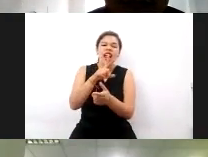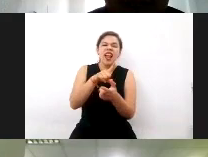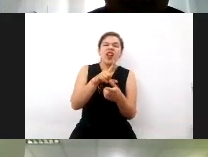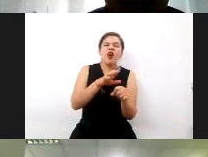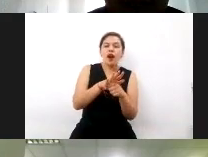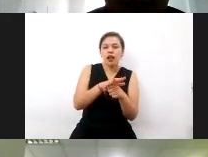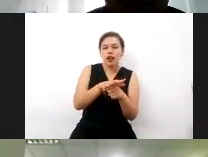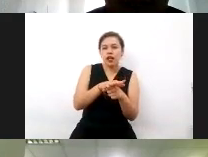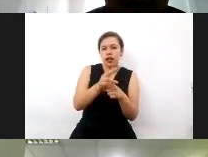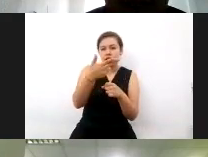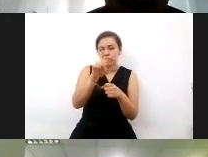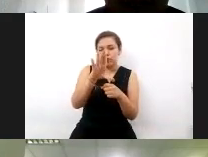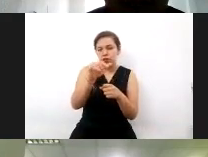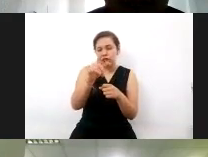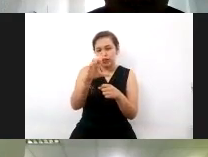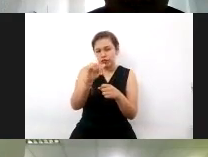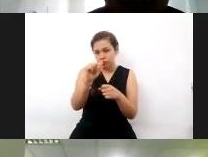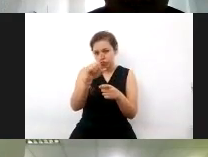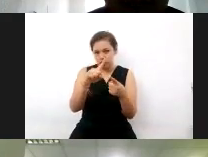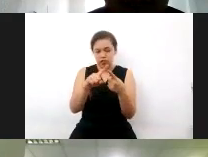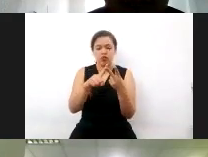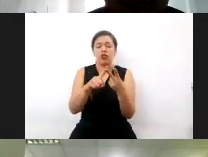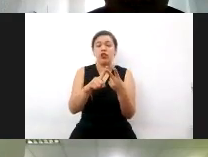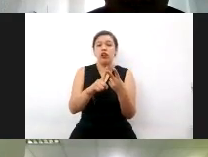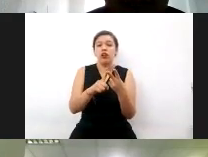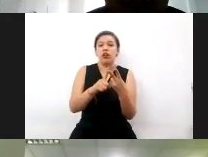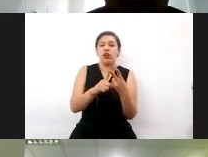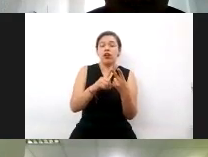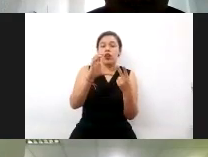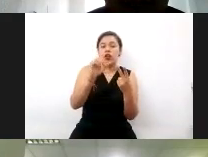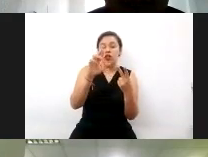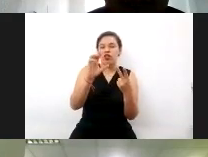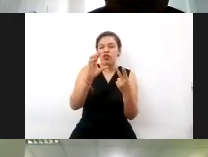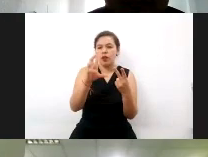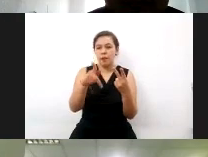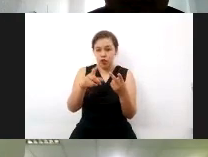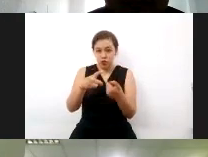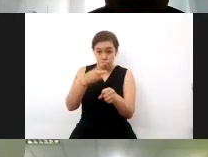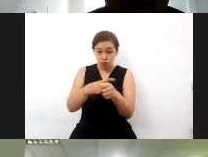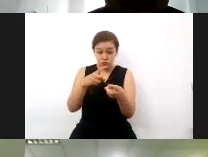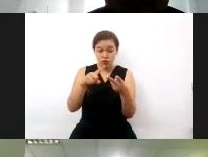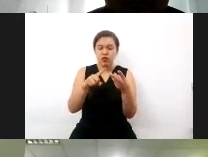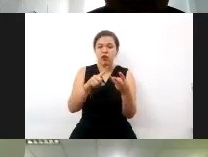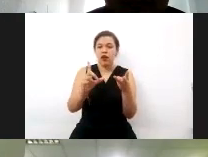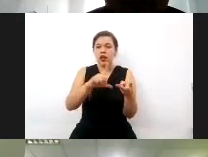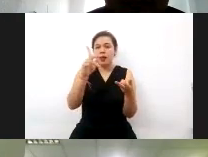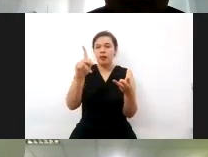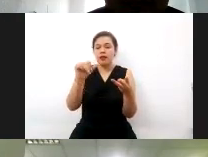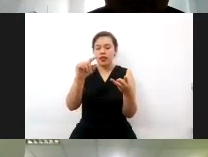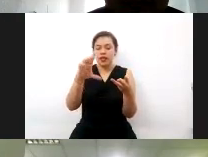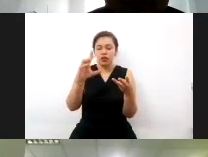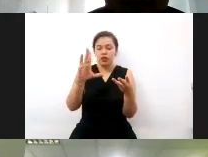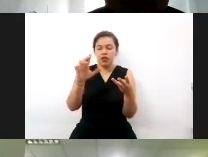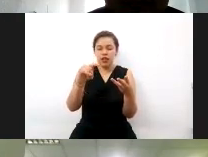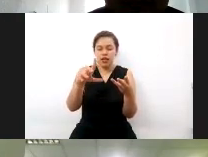de sodio, pues es el cloro, el hipoclorito de calcio es el cloro, pero en pastilla, la plata coloidal que les acabo de mencionar